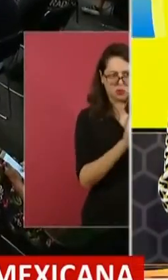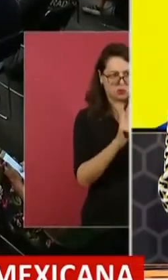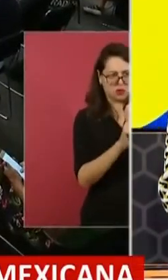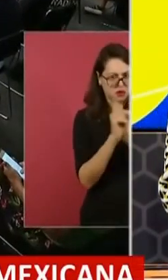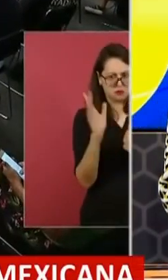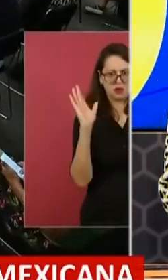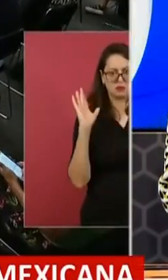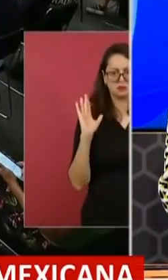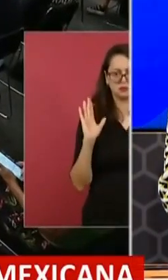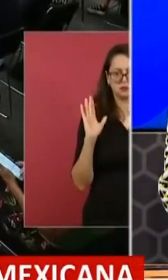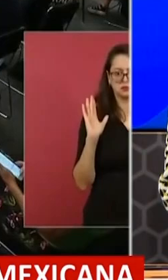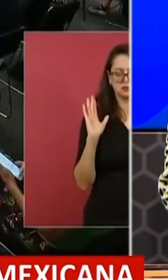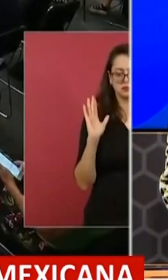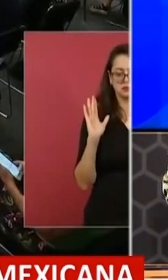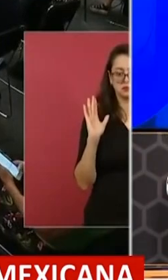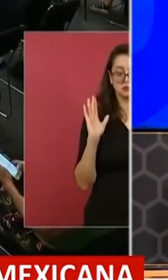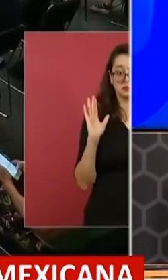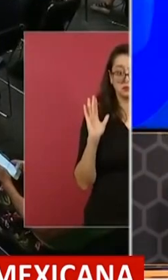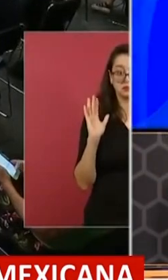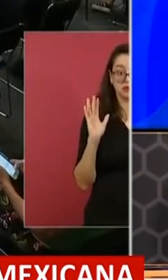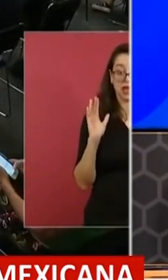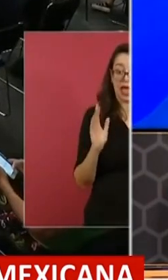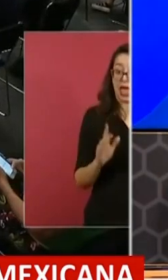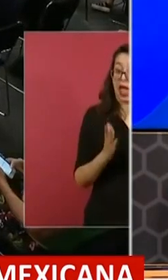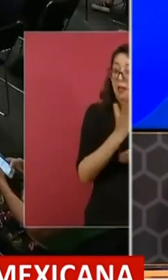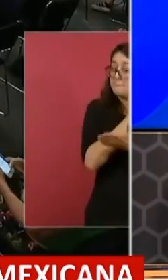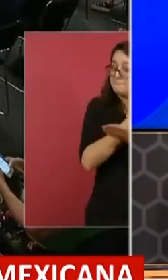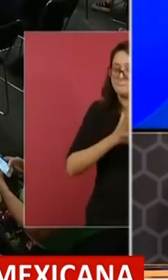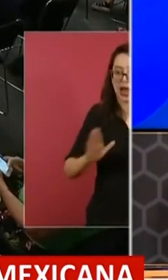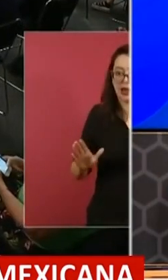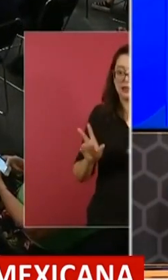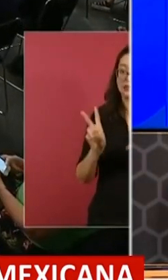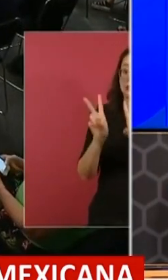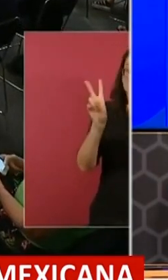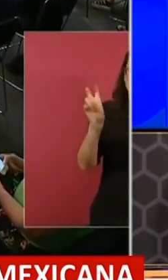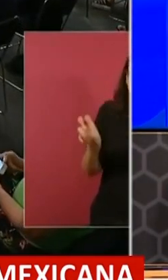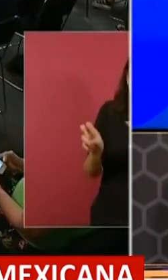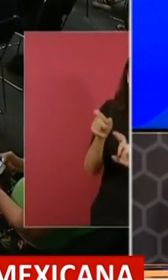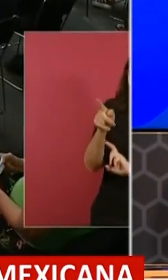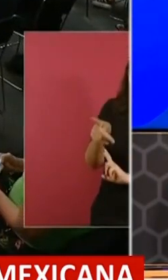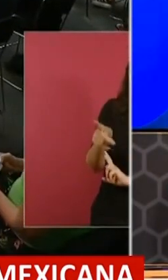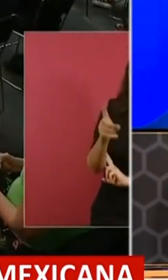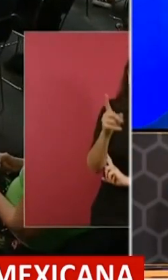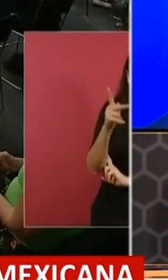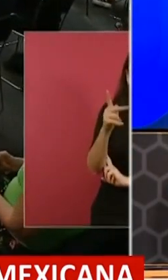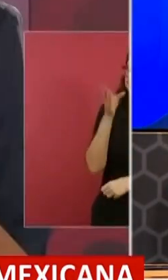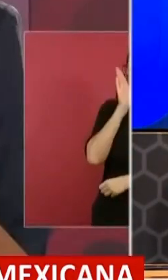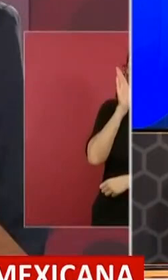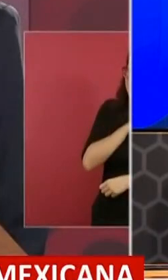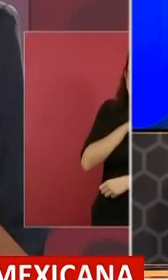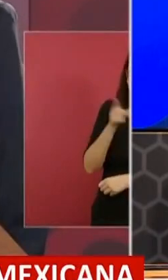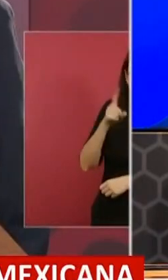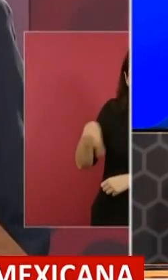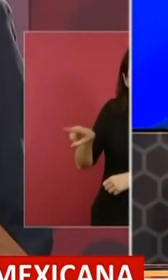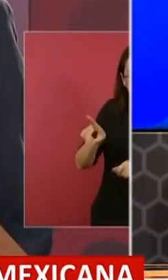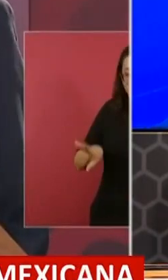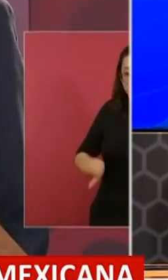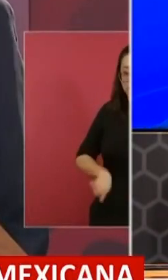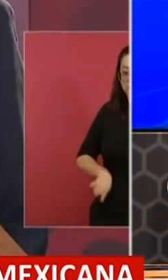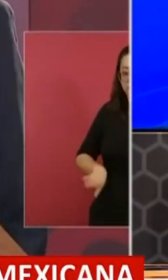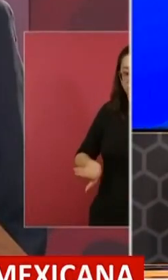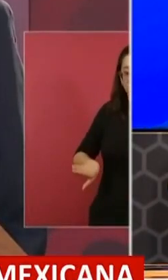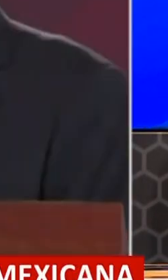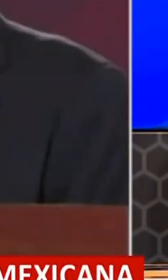día uno ponerse del lado de Pedro Castillo, y lo digo así porque no ha parado de defenderlo. Hasta